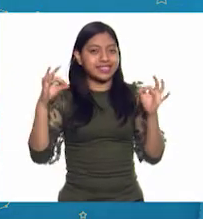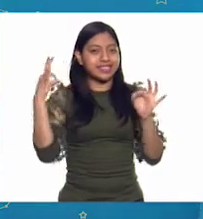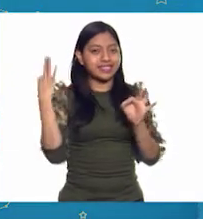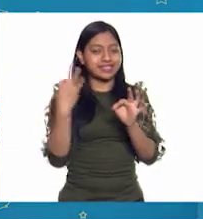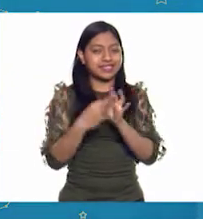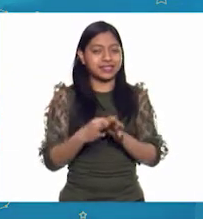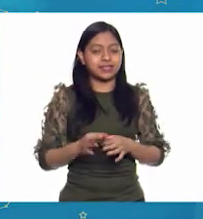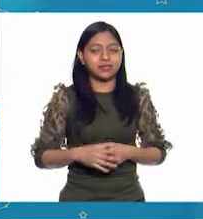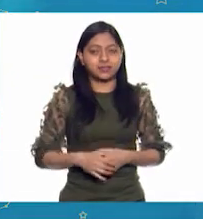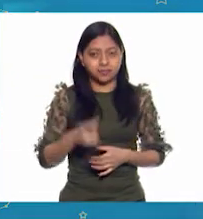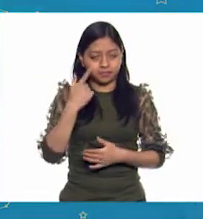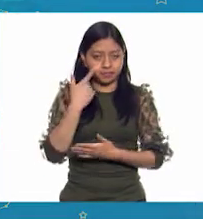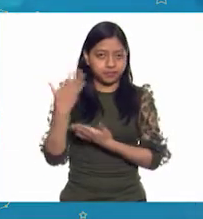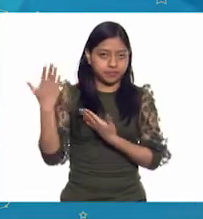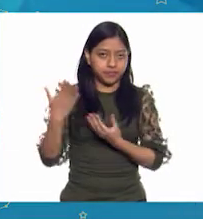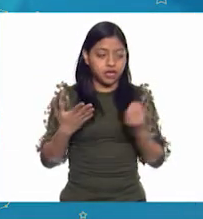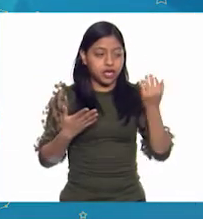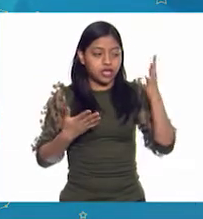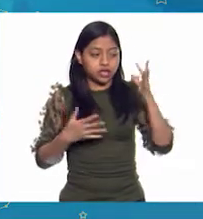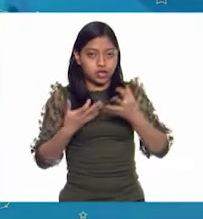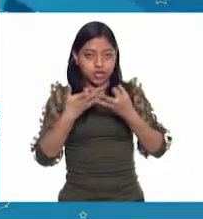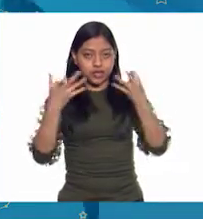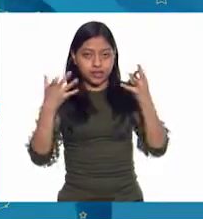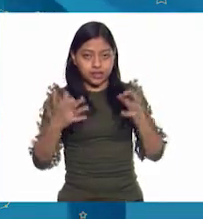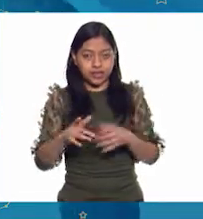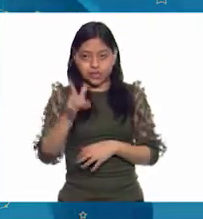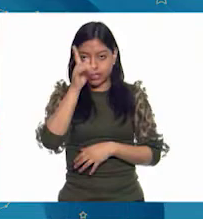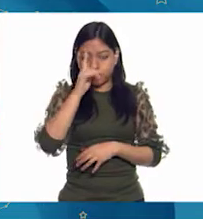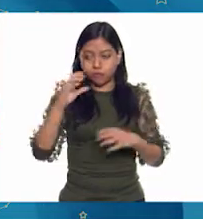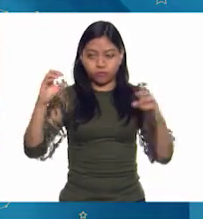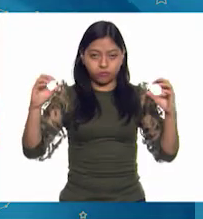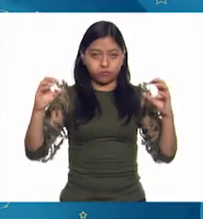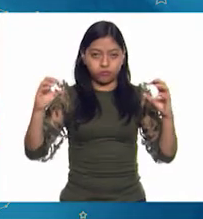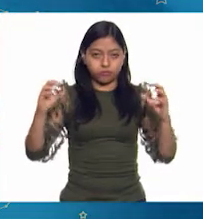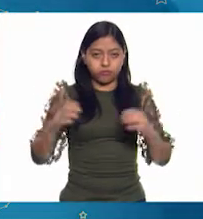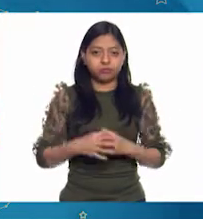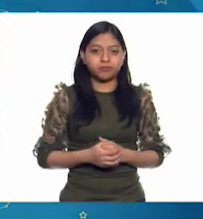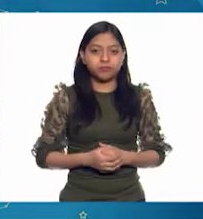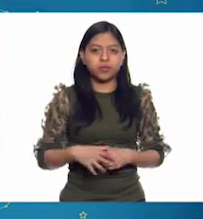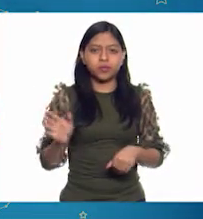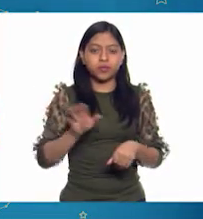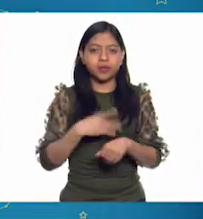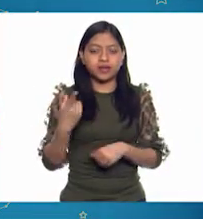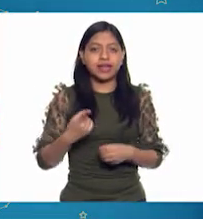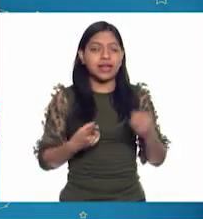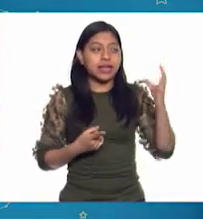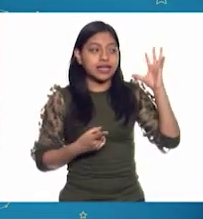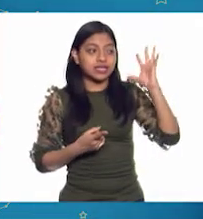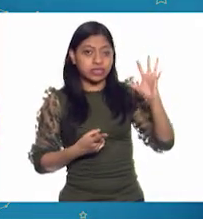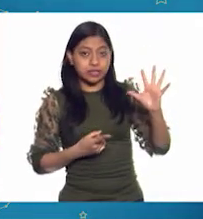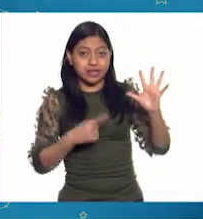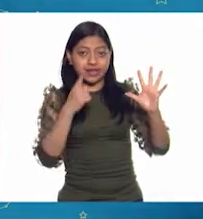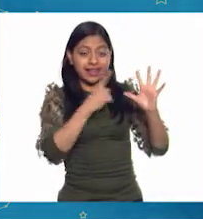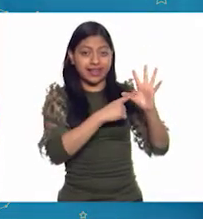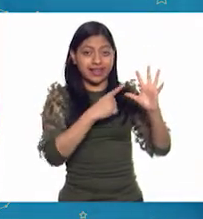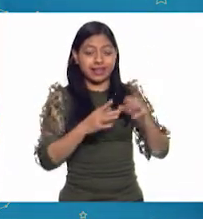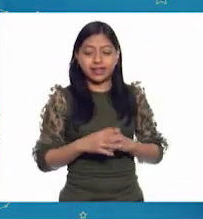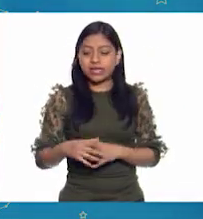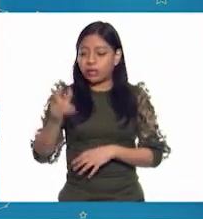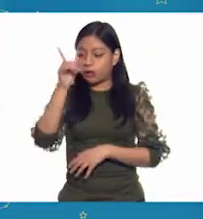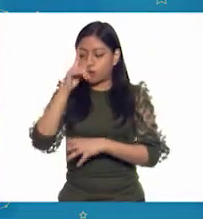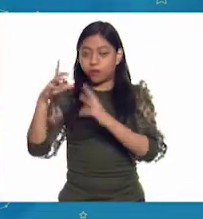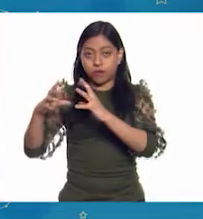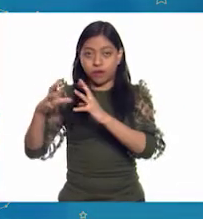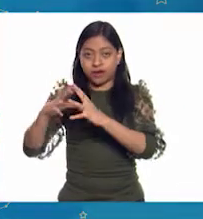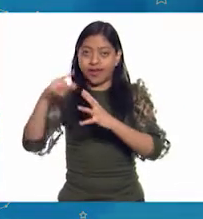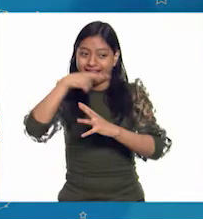y el sol tienen en el cielo el mismo tamaño aparente. Esto se debe a que el sol es 400 veces más grande